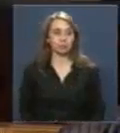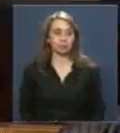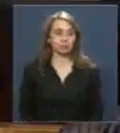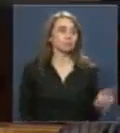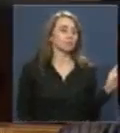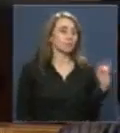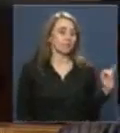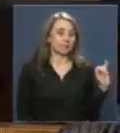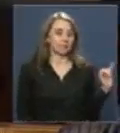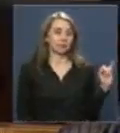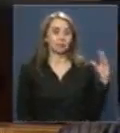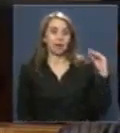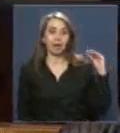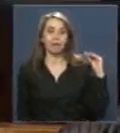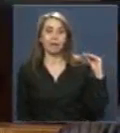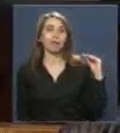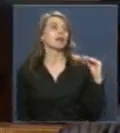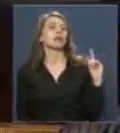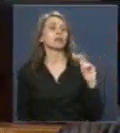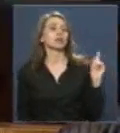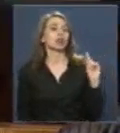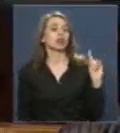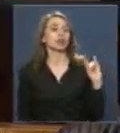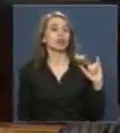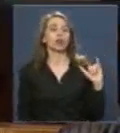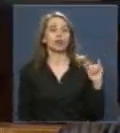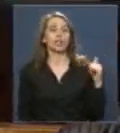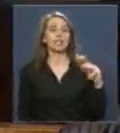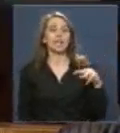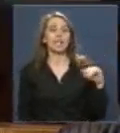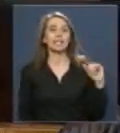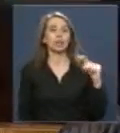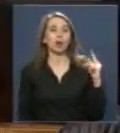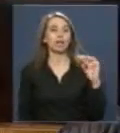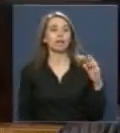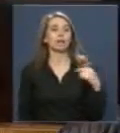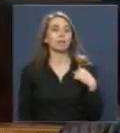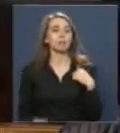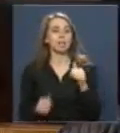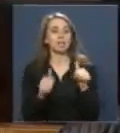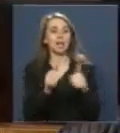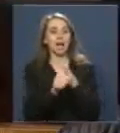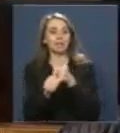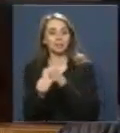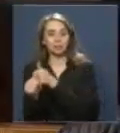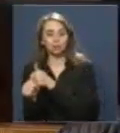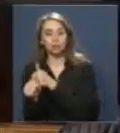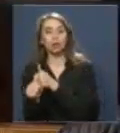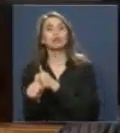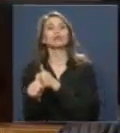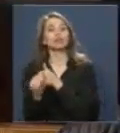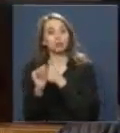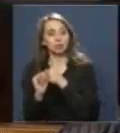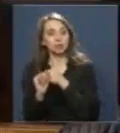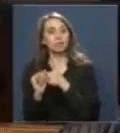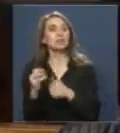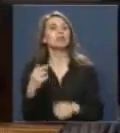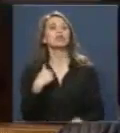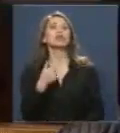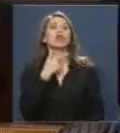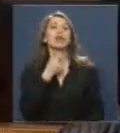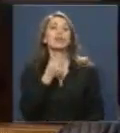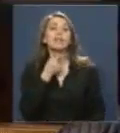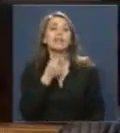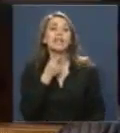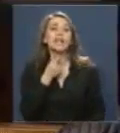Sí, Johnny Walker no está acá. Bueno, es con mi equipo, ya, una tarea gigantesca, ya, entonces, porque quiero tener